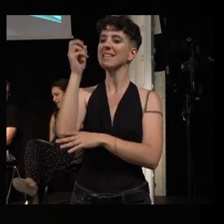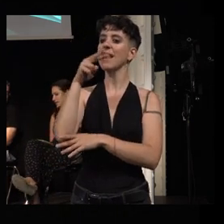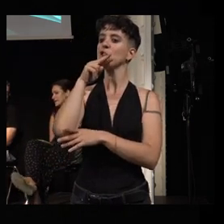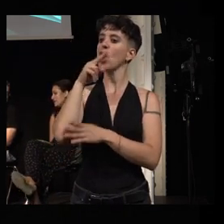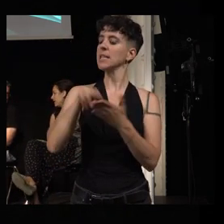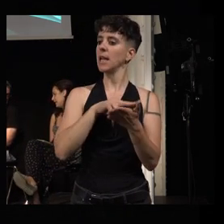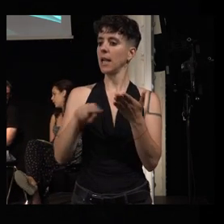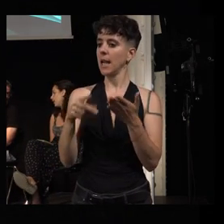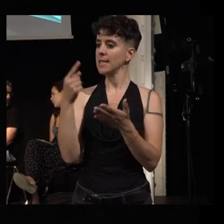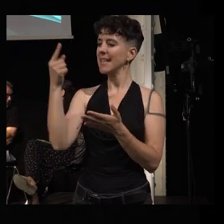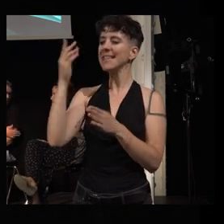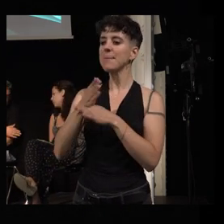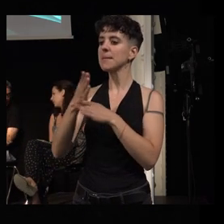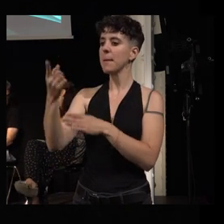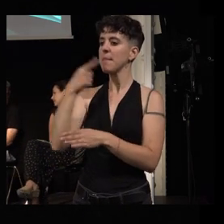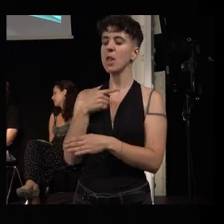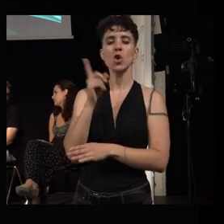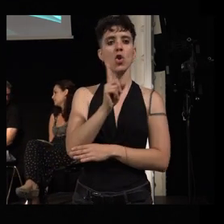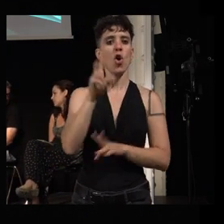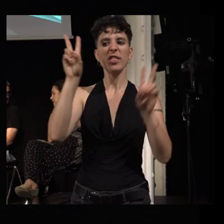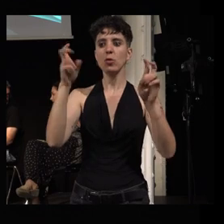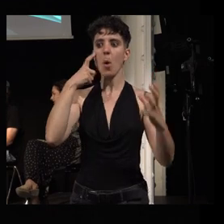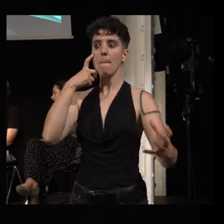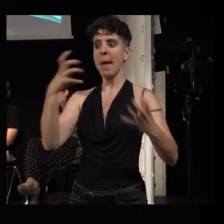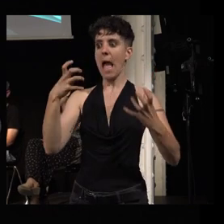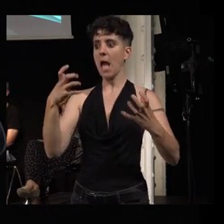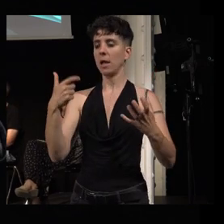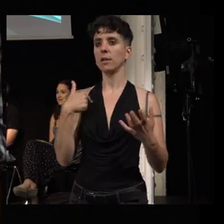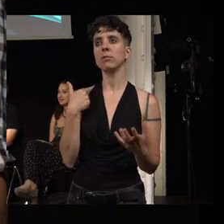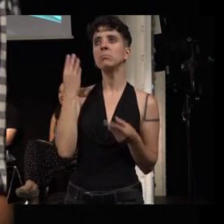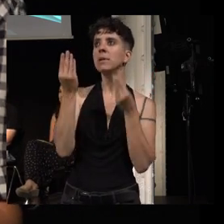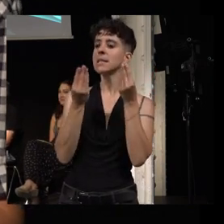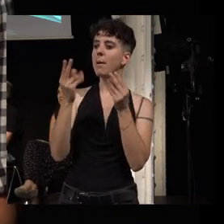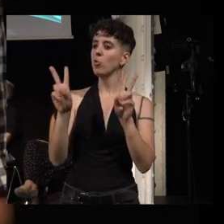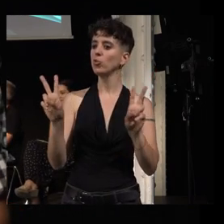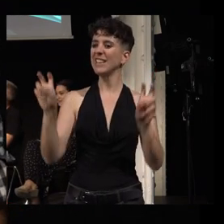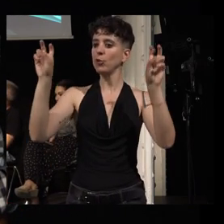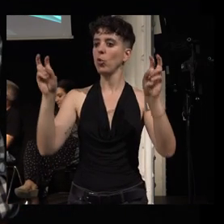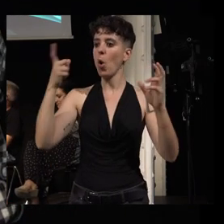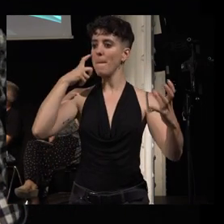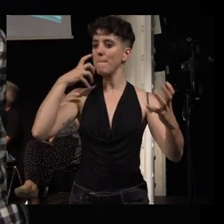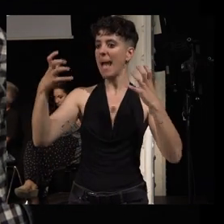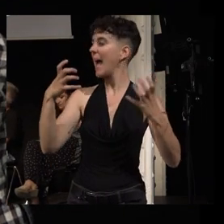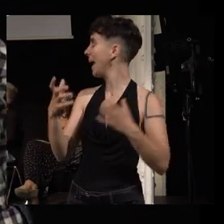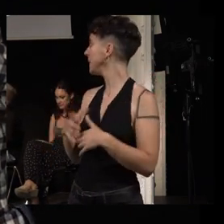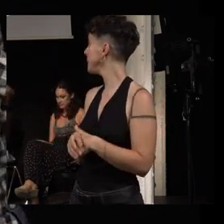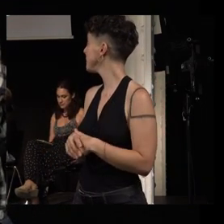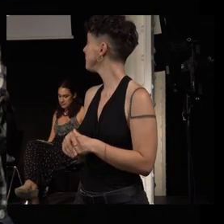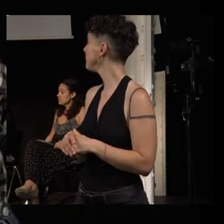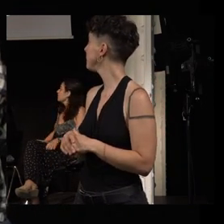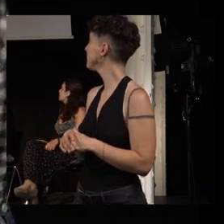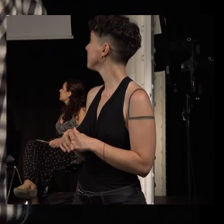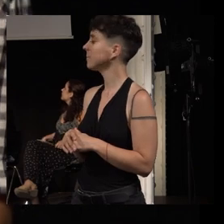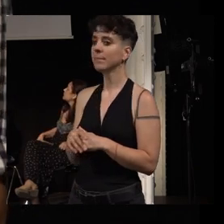me dice, no, lo primero de todo, un título llamativo, ¿no? Y entonces yo me había planteado poner un título llamativo a mi ponencia, que